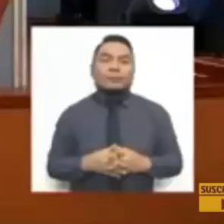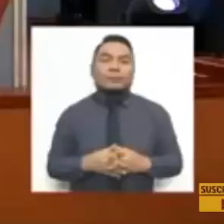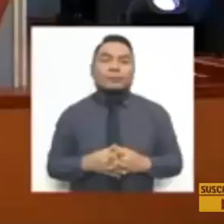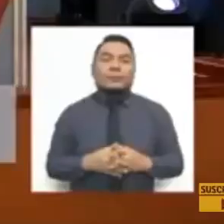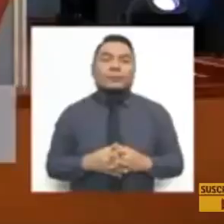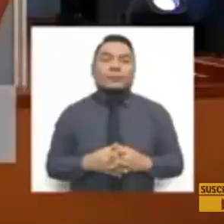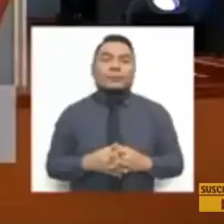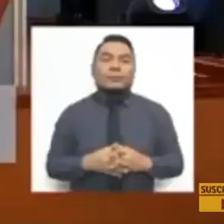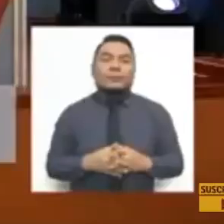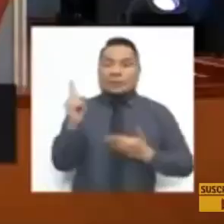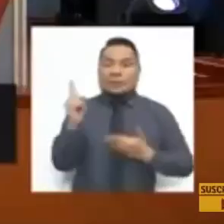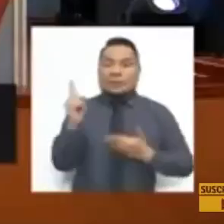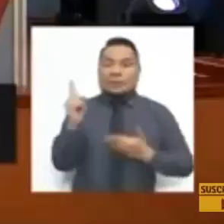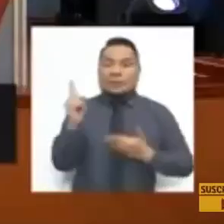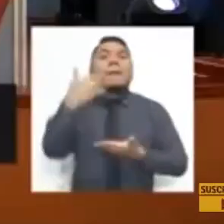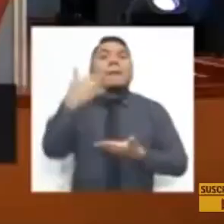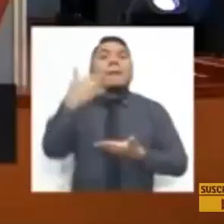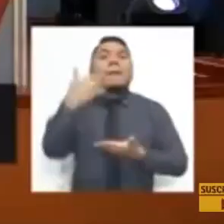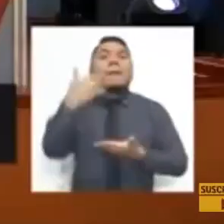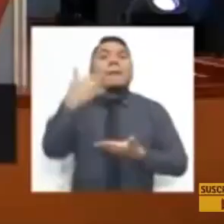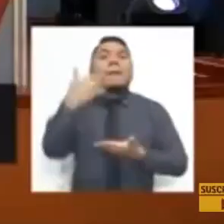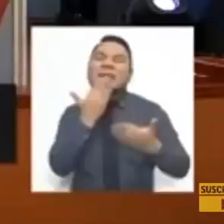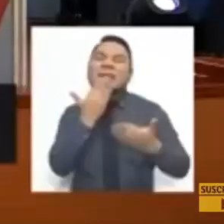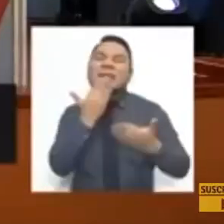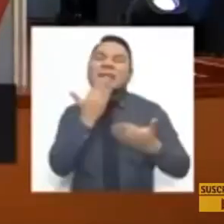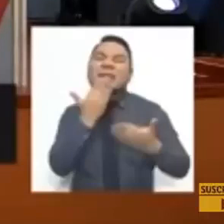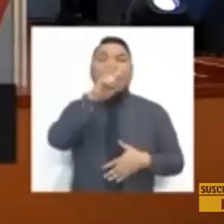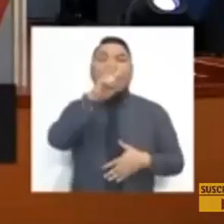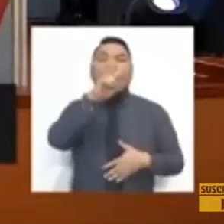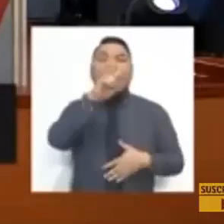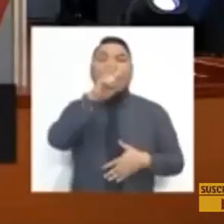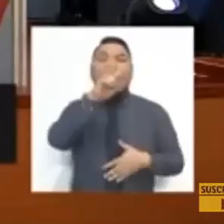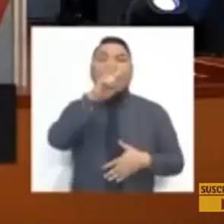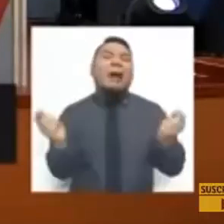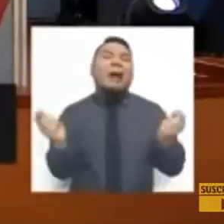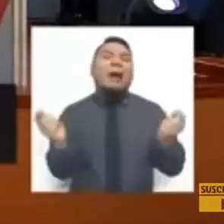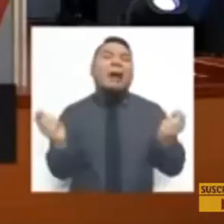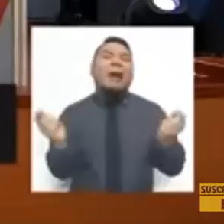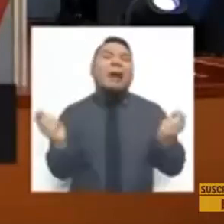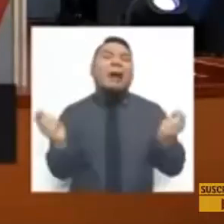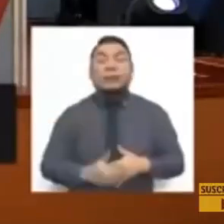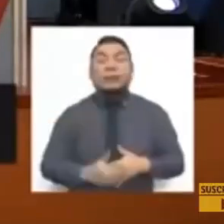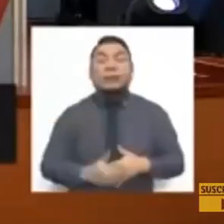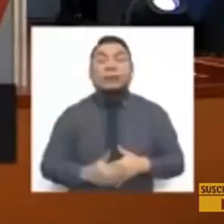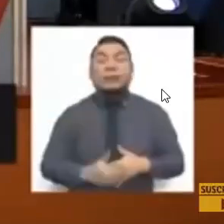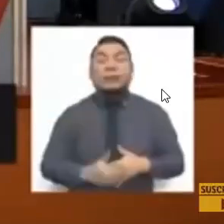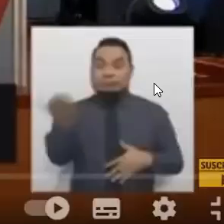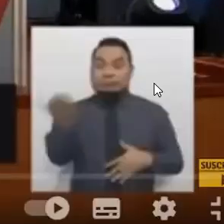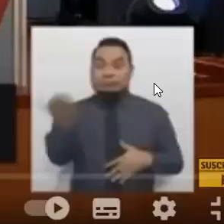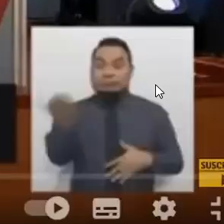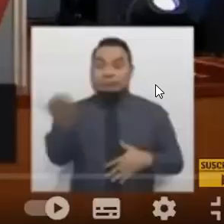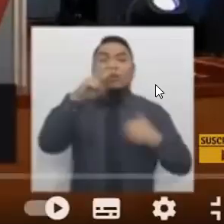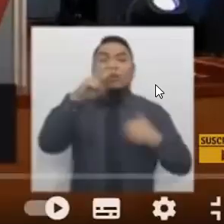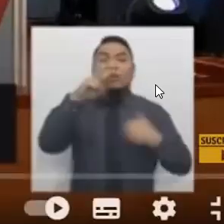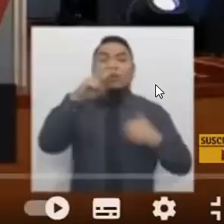Damos pase a la primera parte de este bloque que trata sobre el Perú del Bicentenario. En esta primera parte, ambos candidatos contarán con